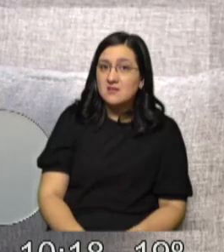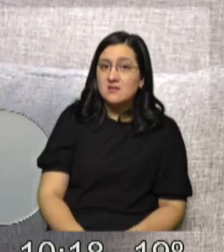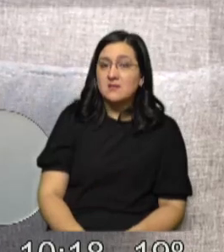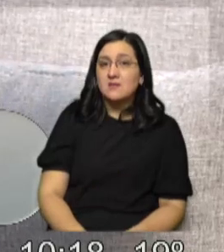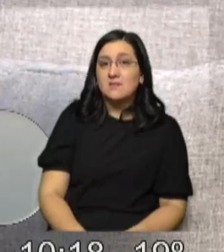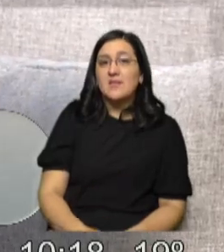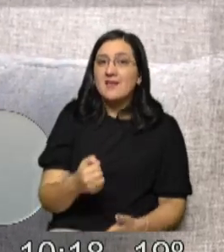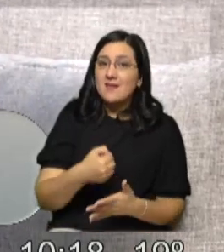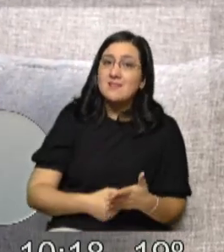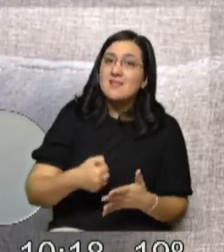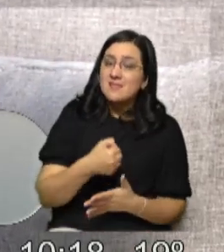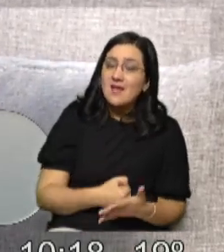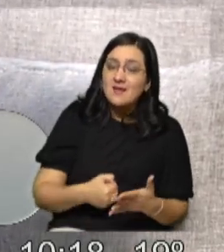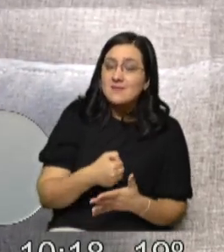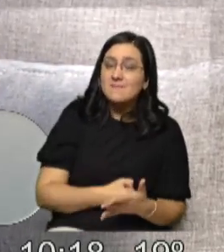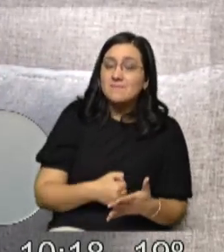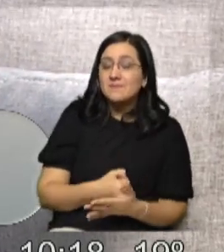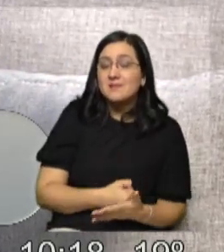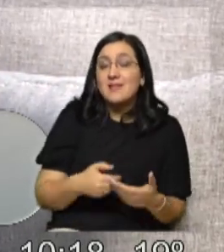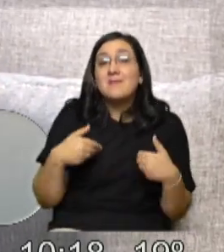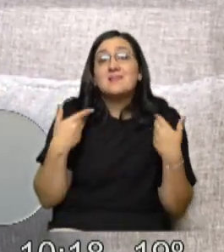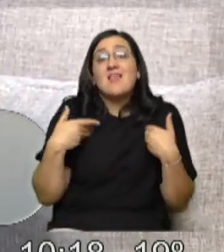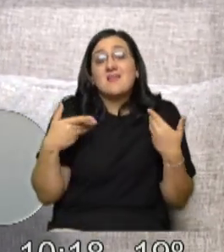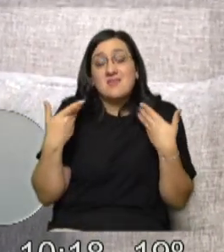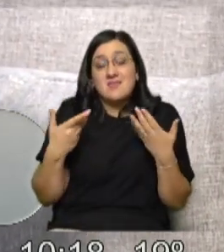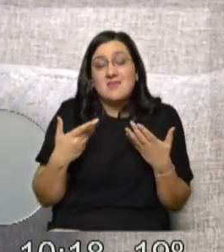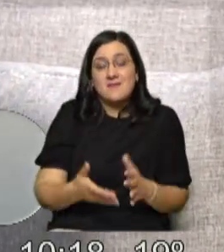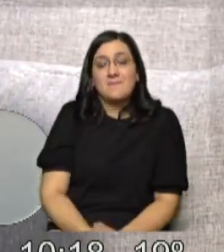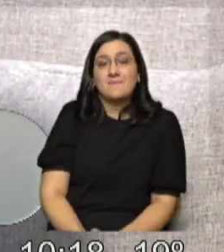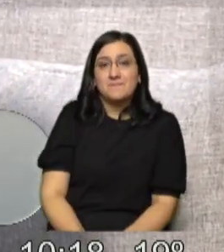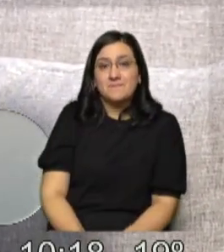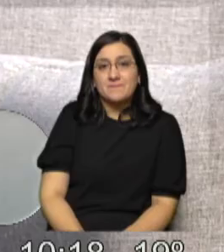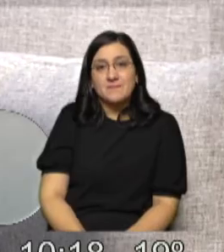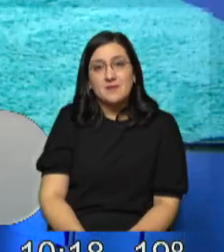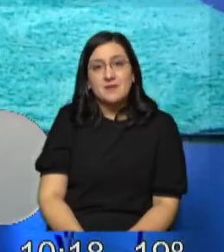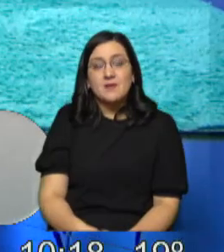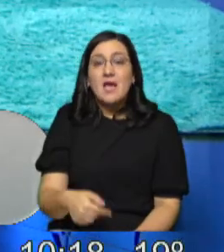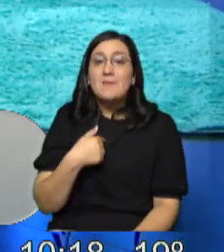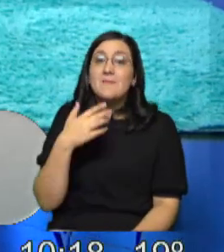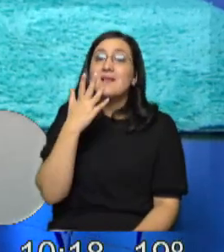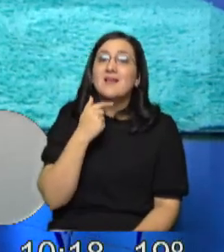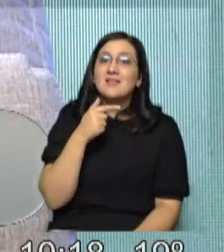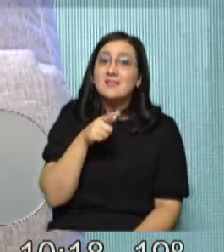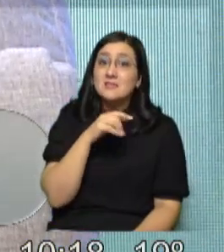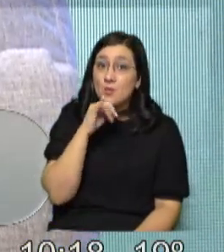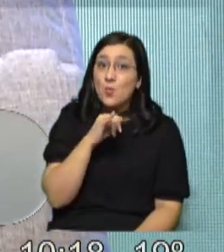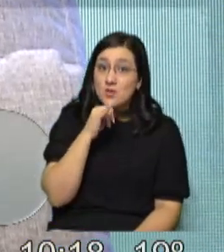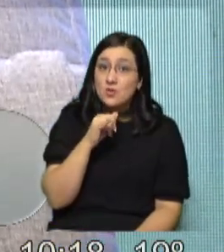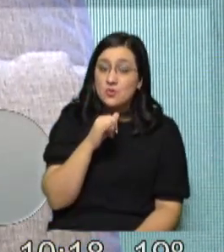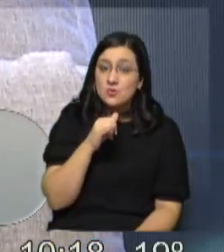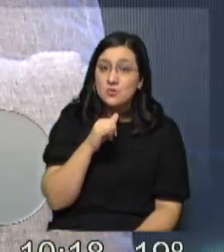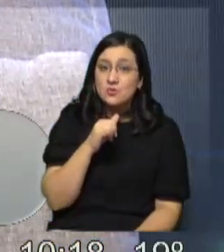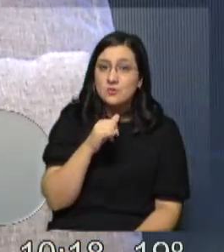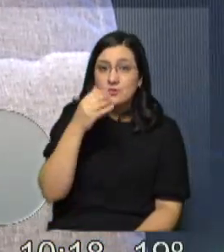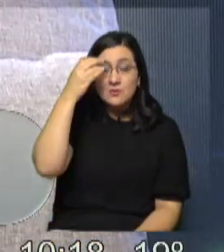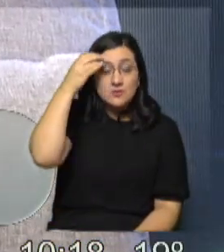Fito? Tratar de estar un poco más en la alegría, vivir un poco más contentos, ¿no? Seba, pero a mí lo que me encantaba, y ese cuento viene, viene a cuento,